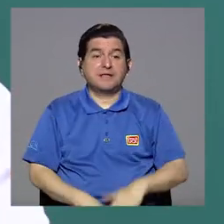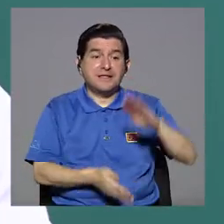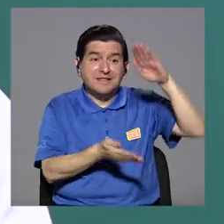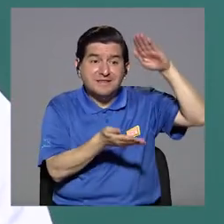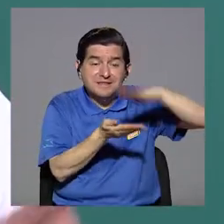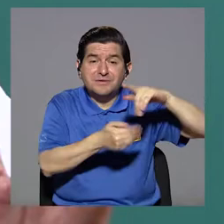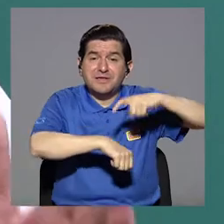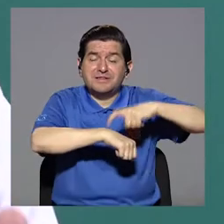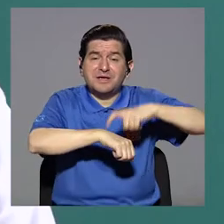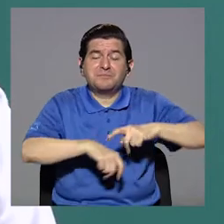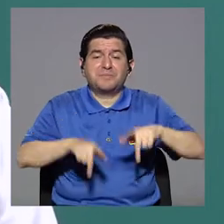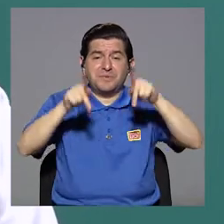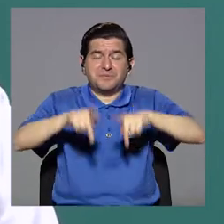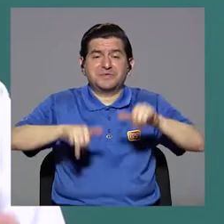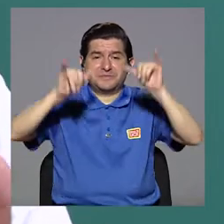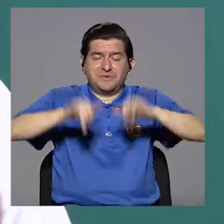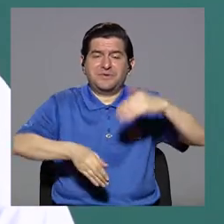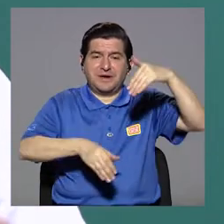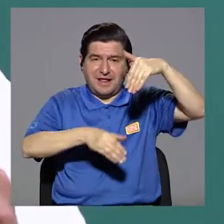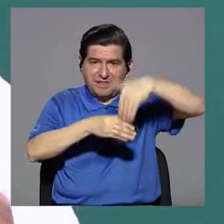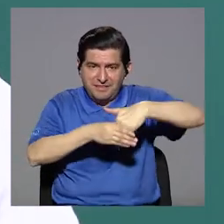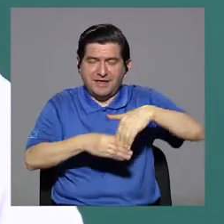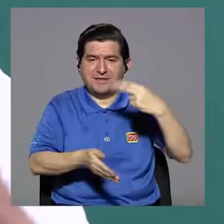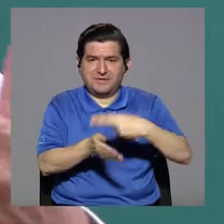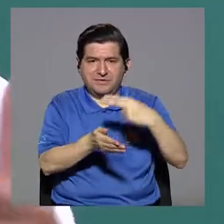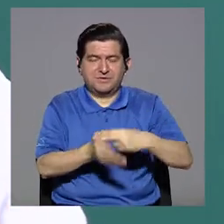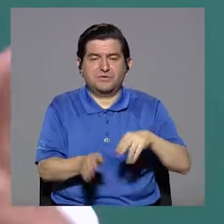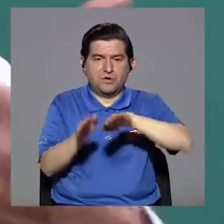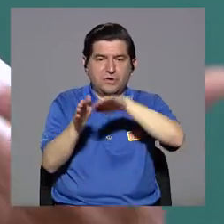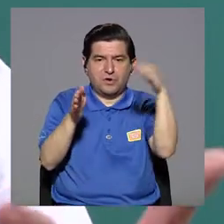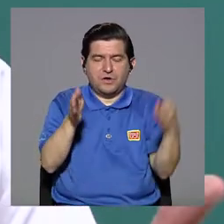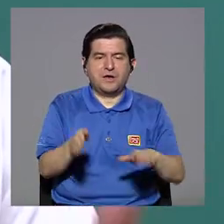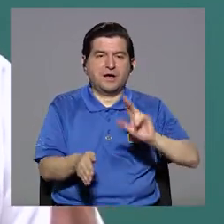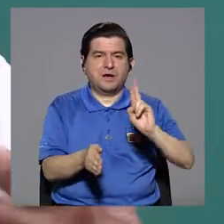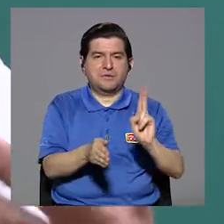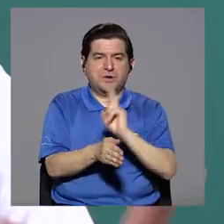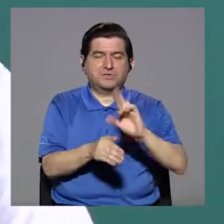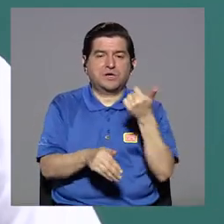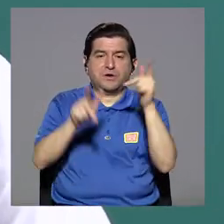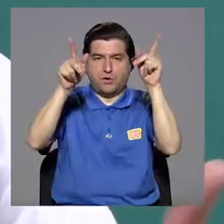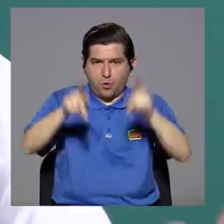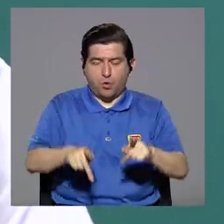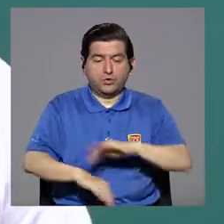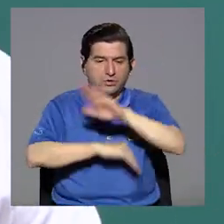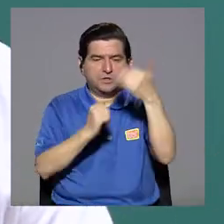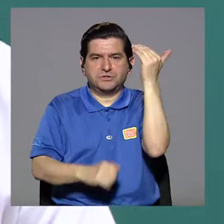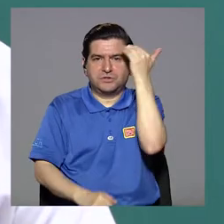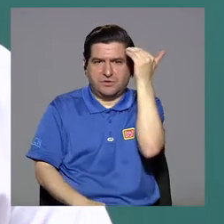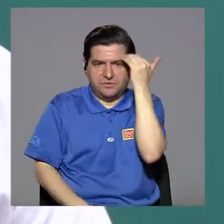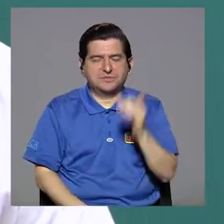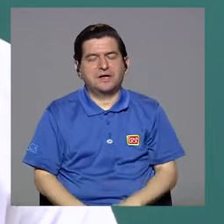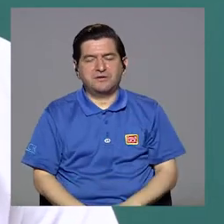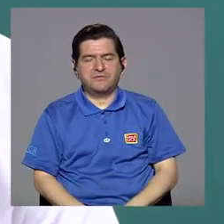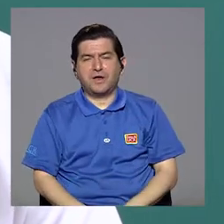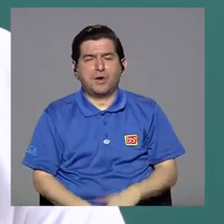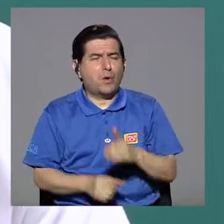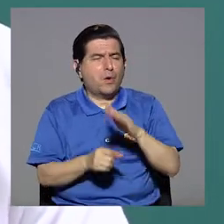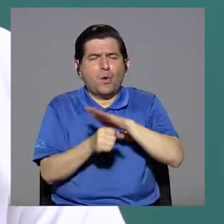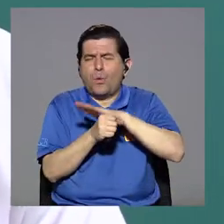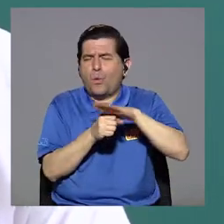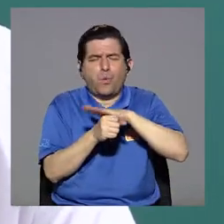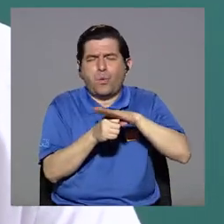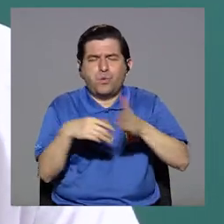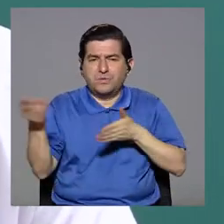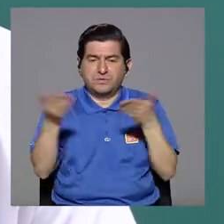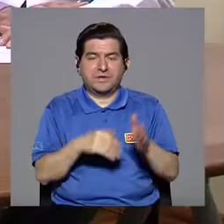evita reducir el tiempo hospitalización y el segundo lugar que esa cama sea utilizada por otros pacientes porque todos sabemos la ocupación que tenemos de los